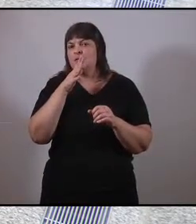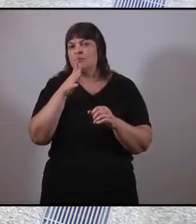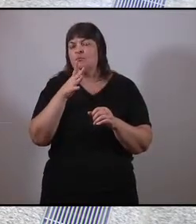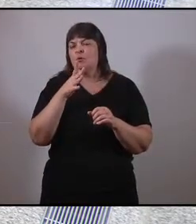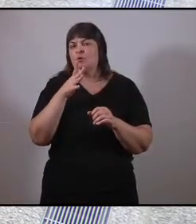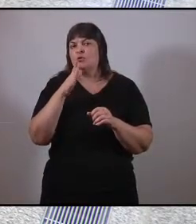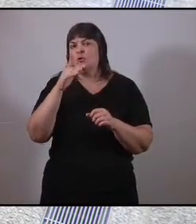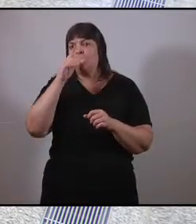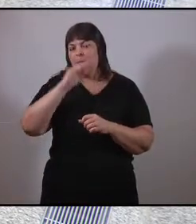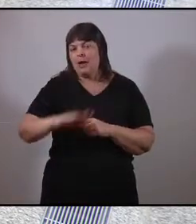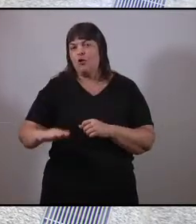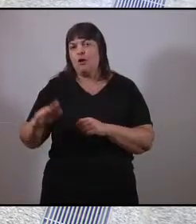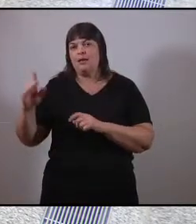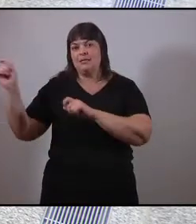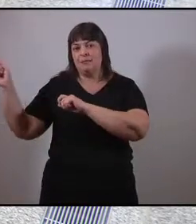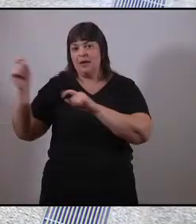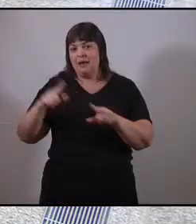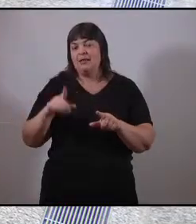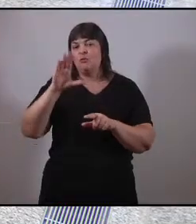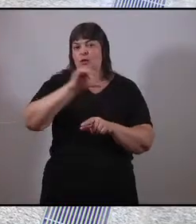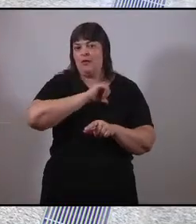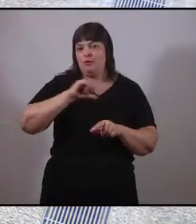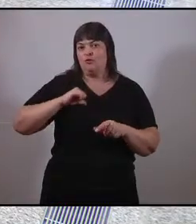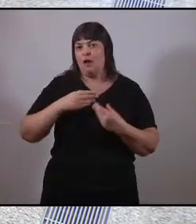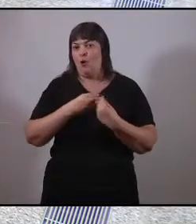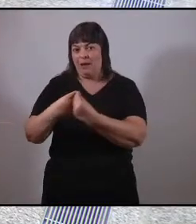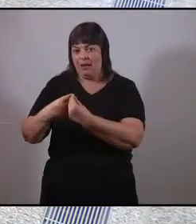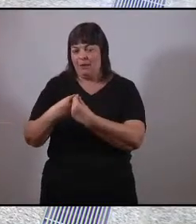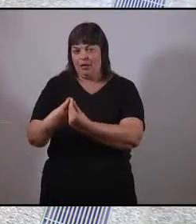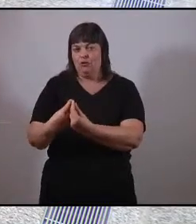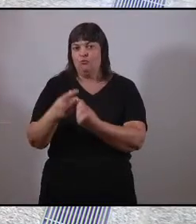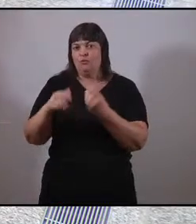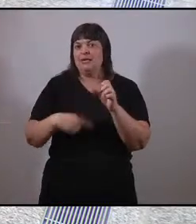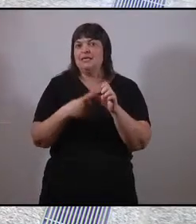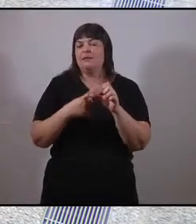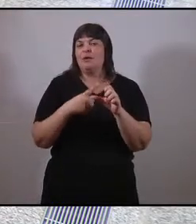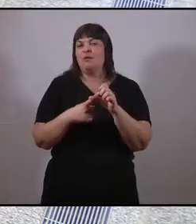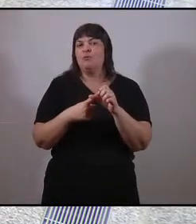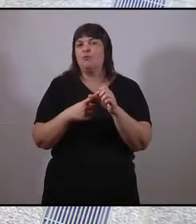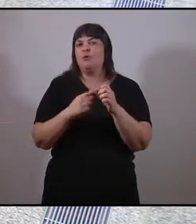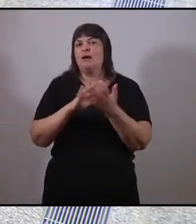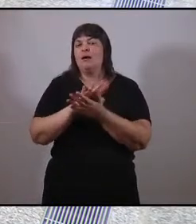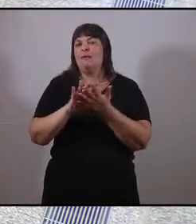migrantes no acompañados a las diferentes comunidades autónomas. De Extremadura se hablaba de